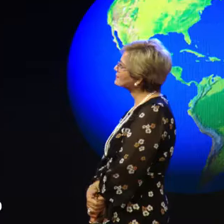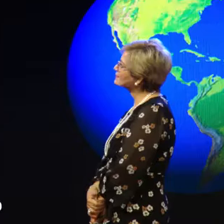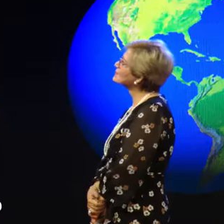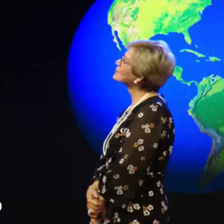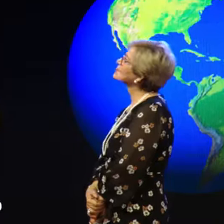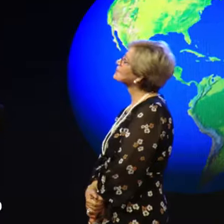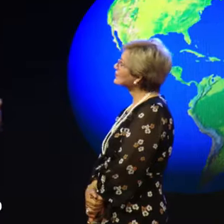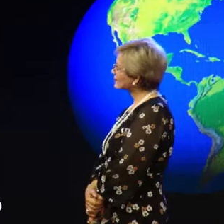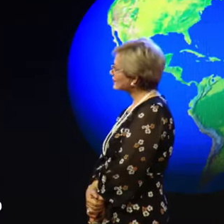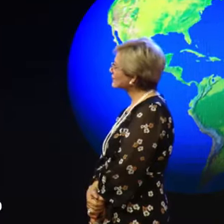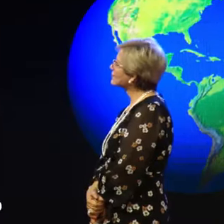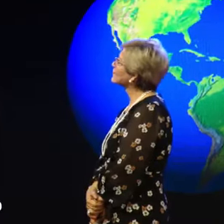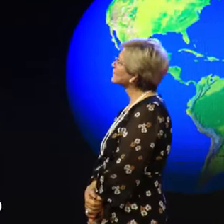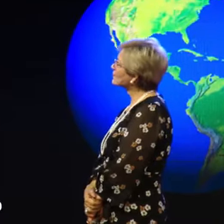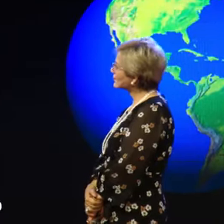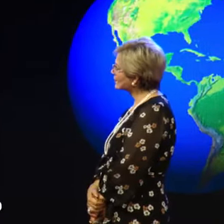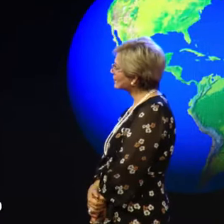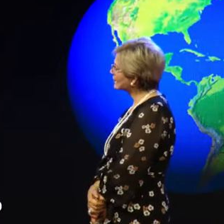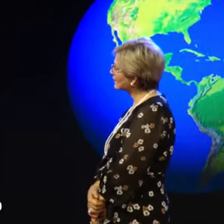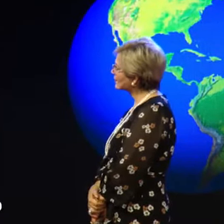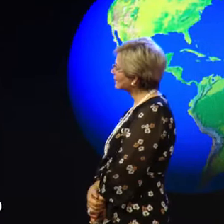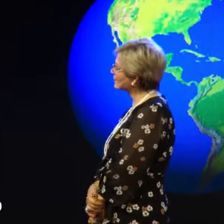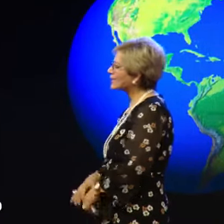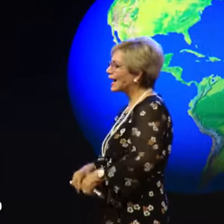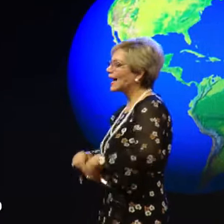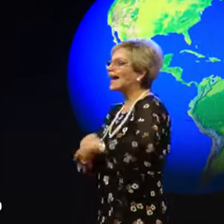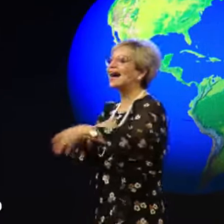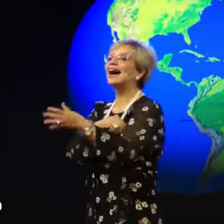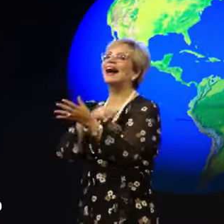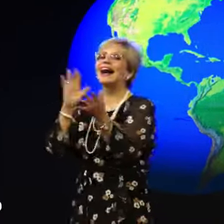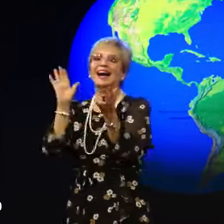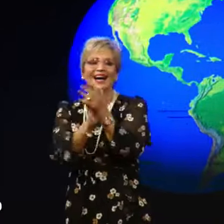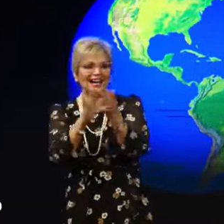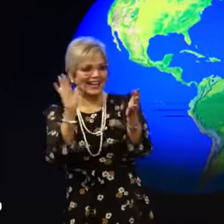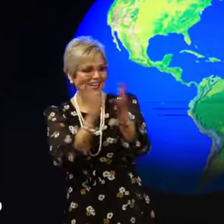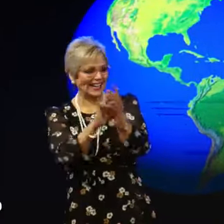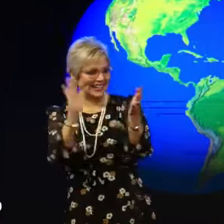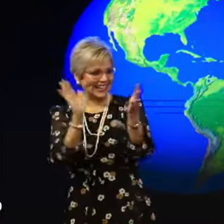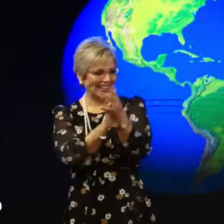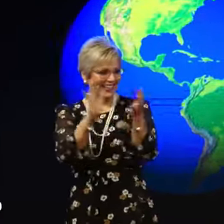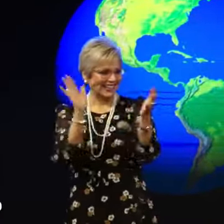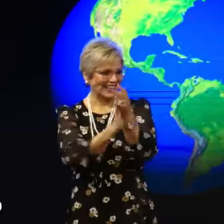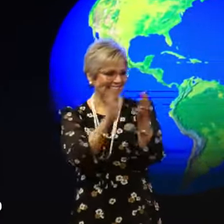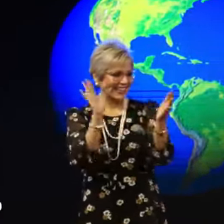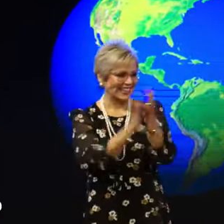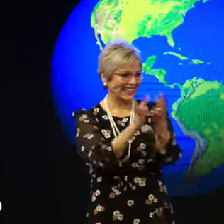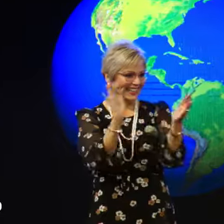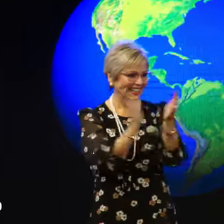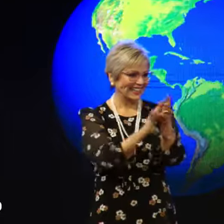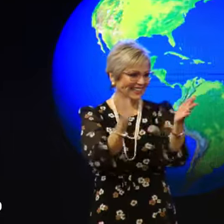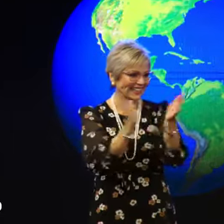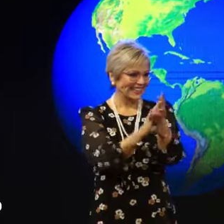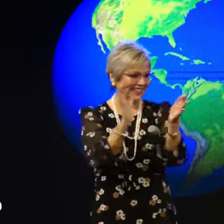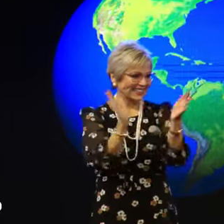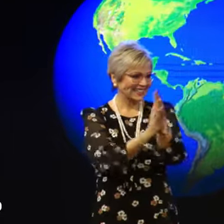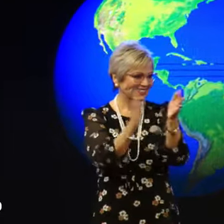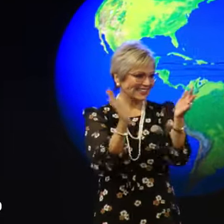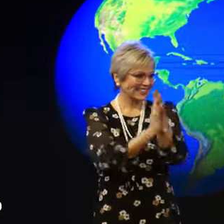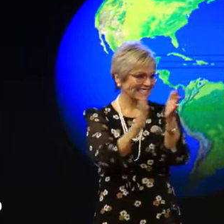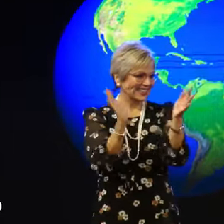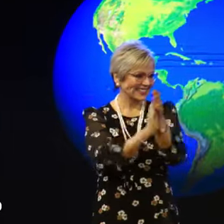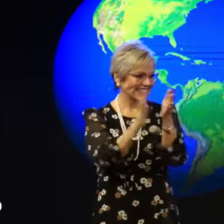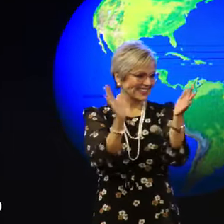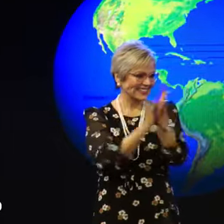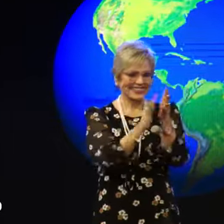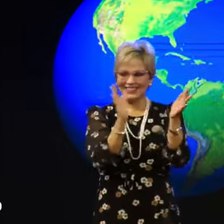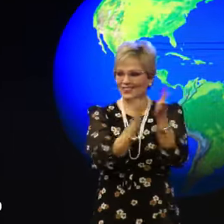uno las aplaude y uno se las goza, pero cuando le toca a uno que le dicen esto desapareció, esto no está